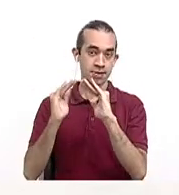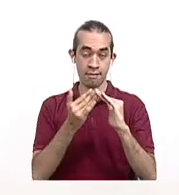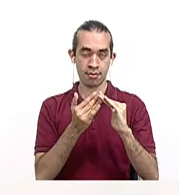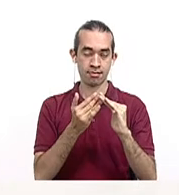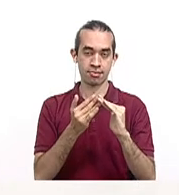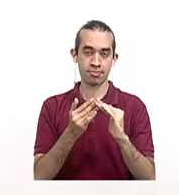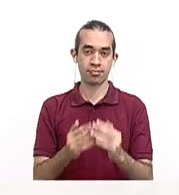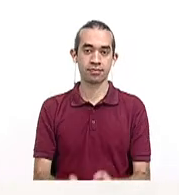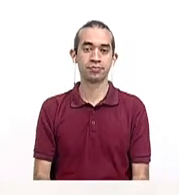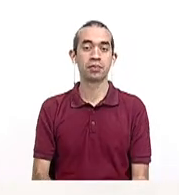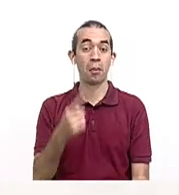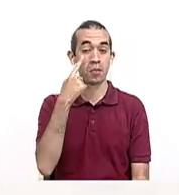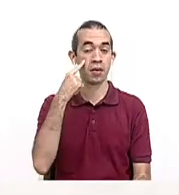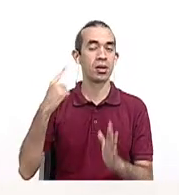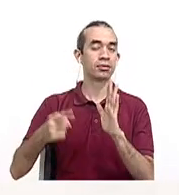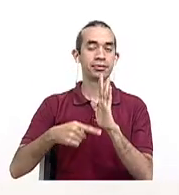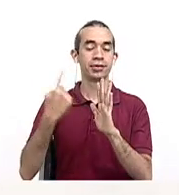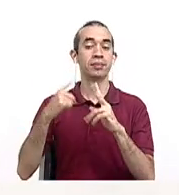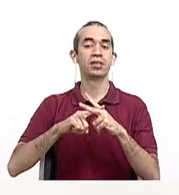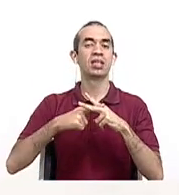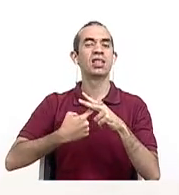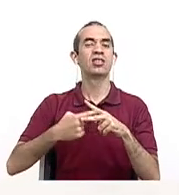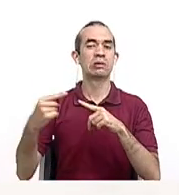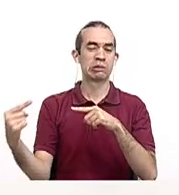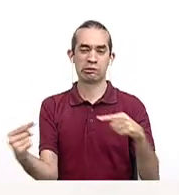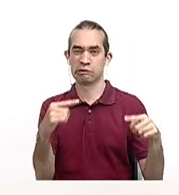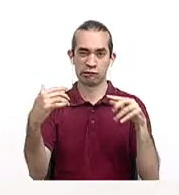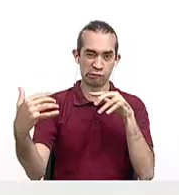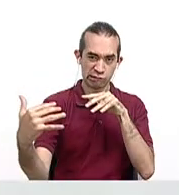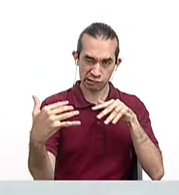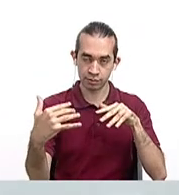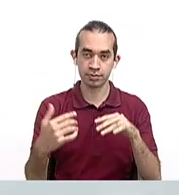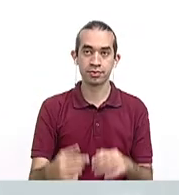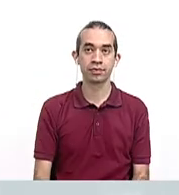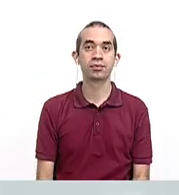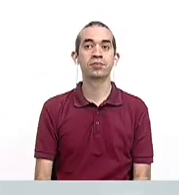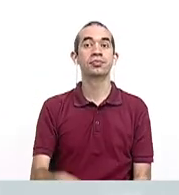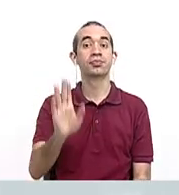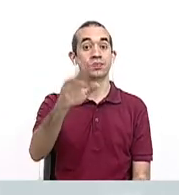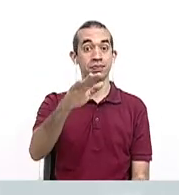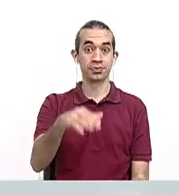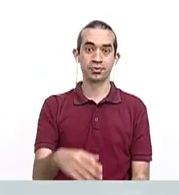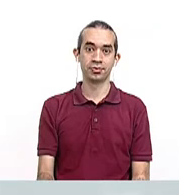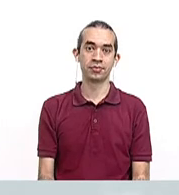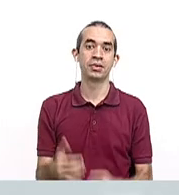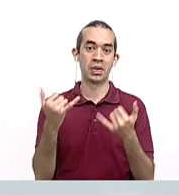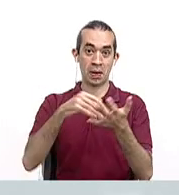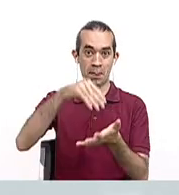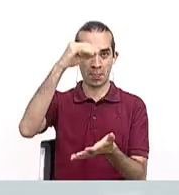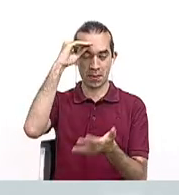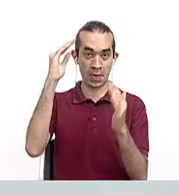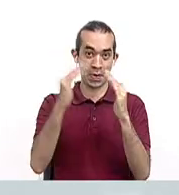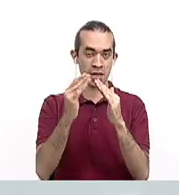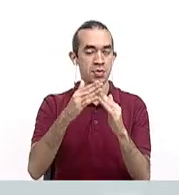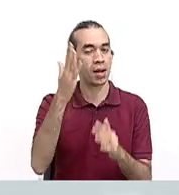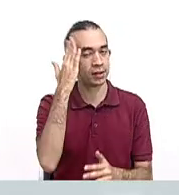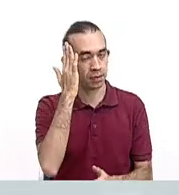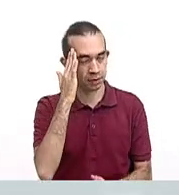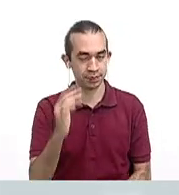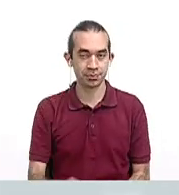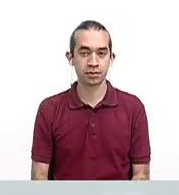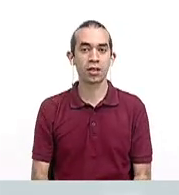el inicio de esta confrontación que les parece bueno estamos en aprendo en casa 1942